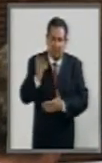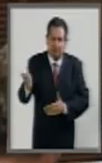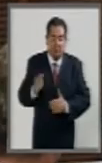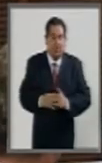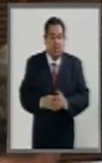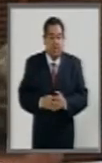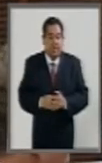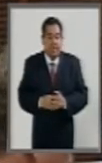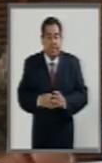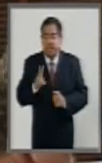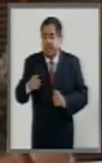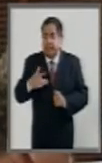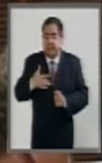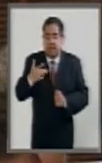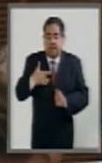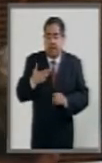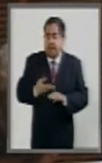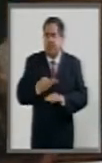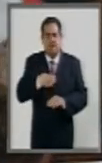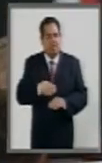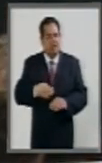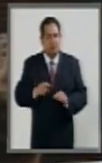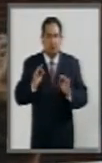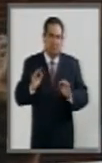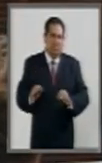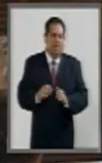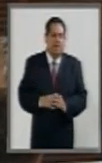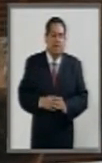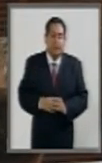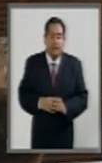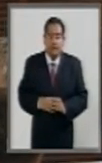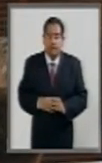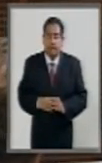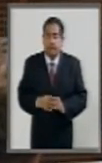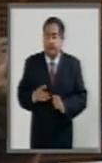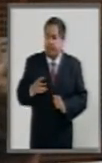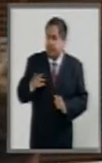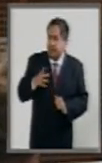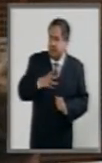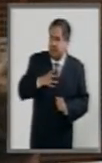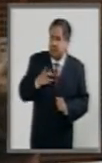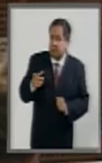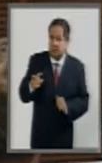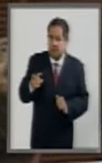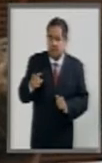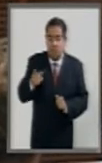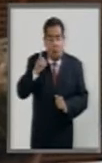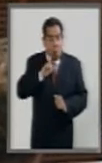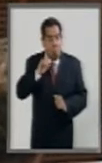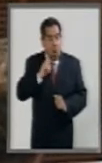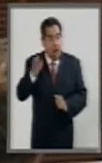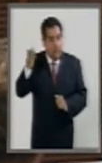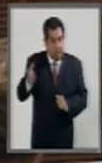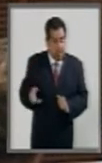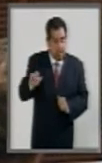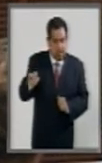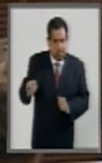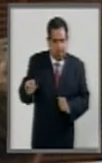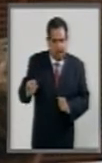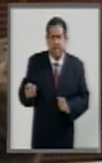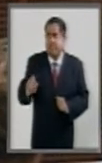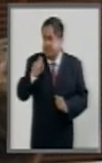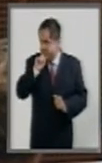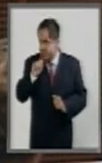Nos sentimos muy confiados de tener a una mujer que